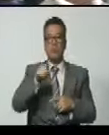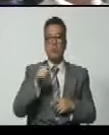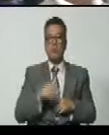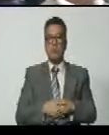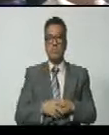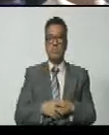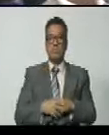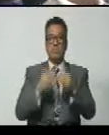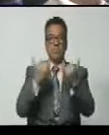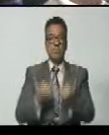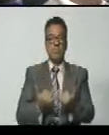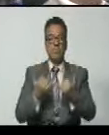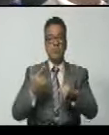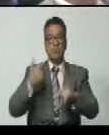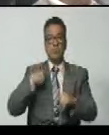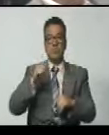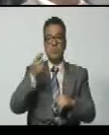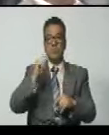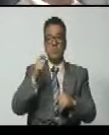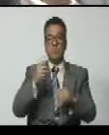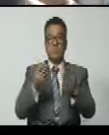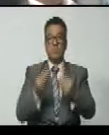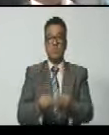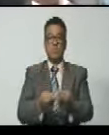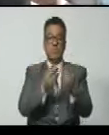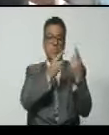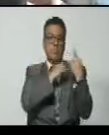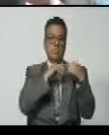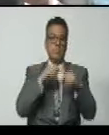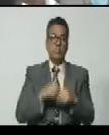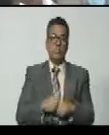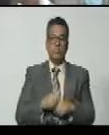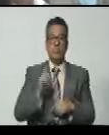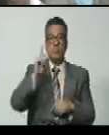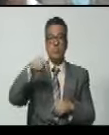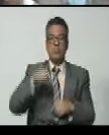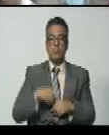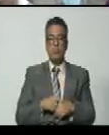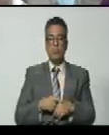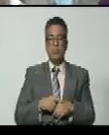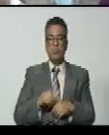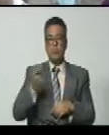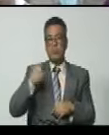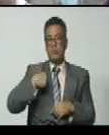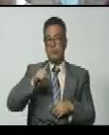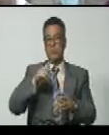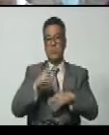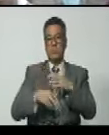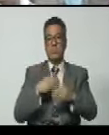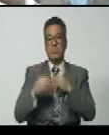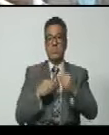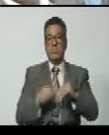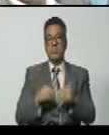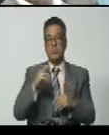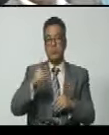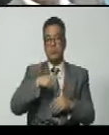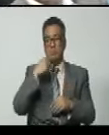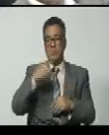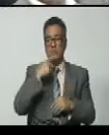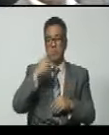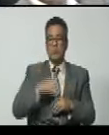eso ya son tareas de suma importancia. Y además tiene que ver también con las